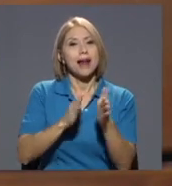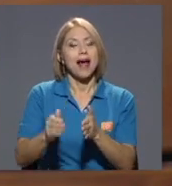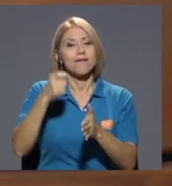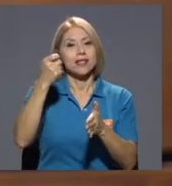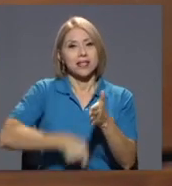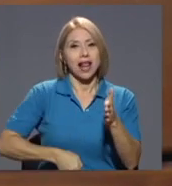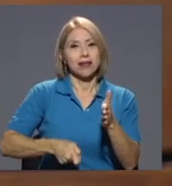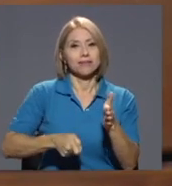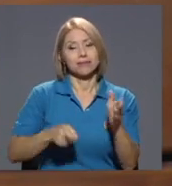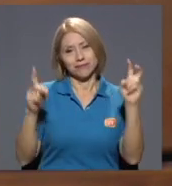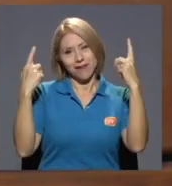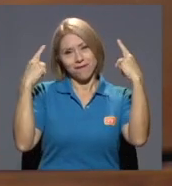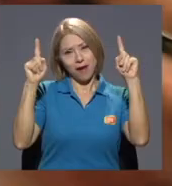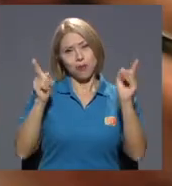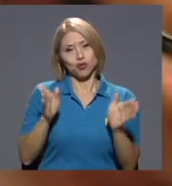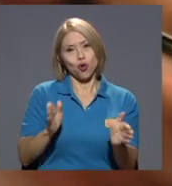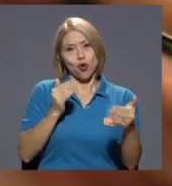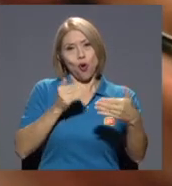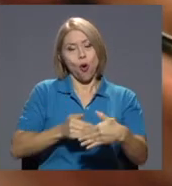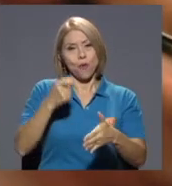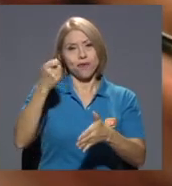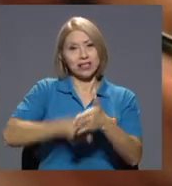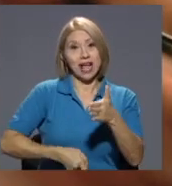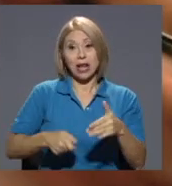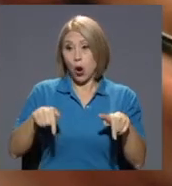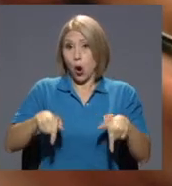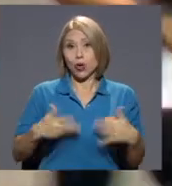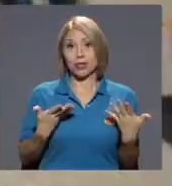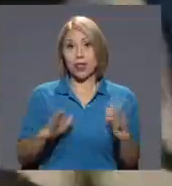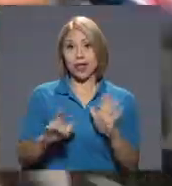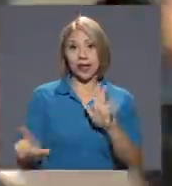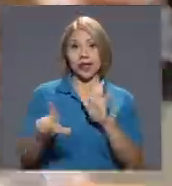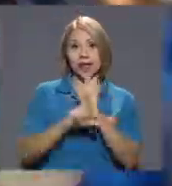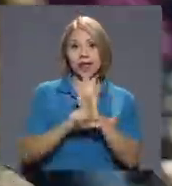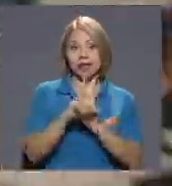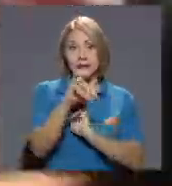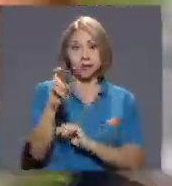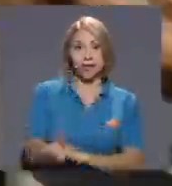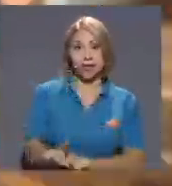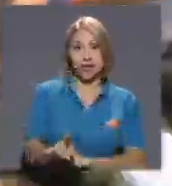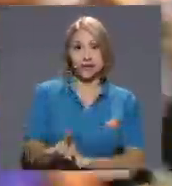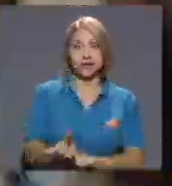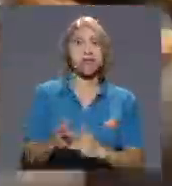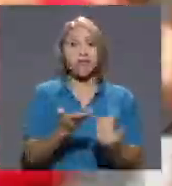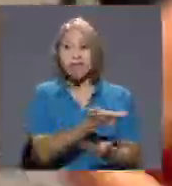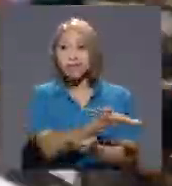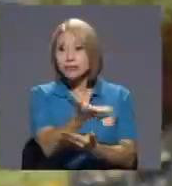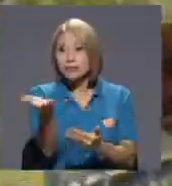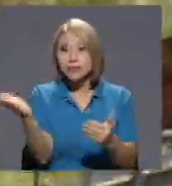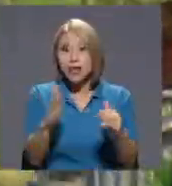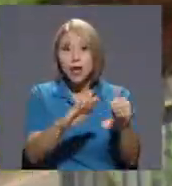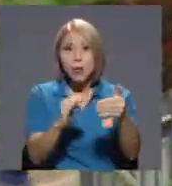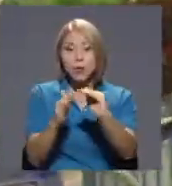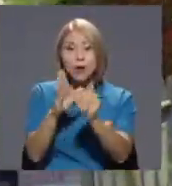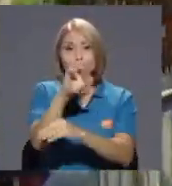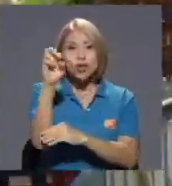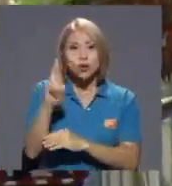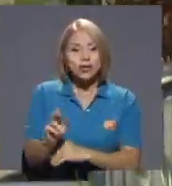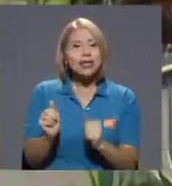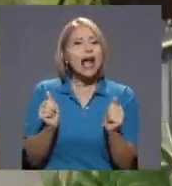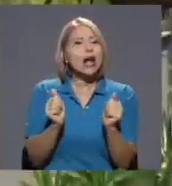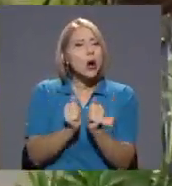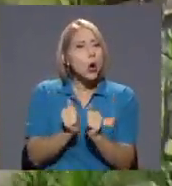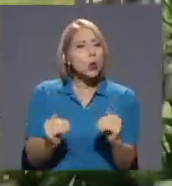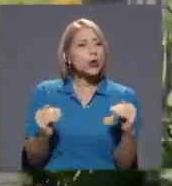que hoy estoy a tener pública y que todas luces el pueblo de costa rica con cierto nivel de educación incluyó